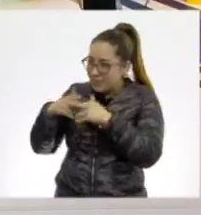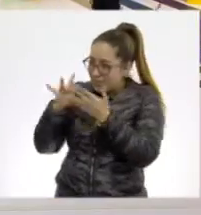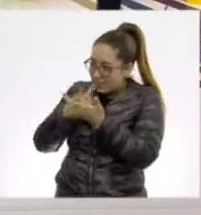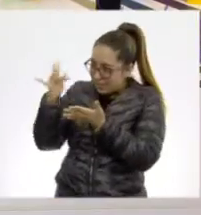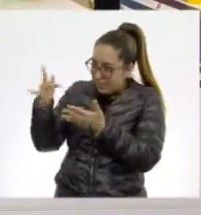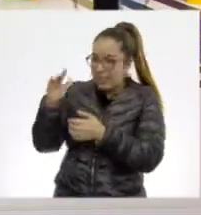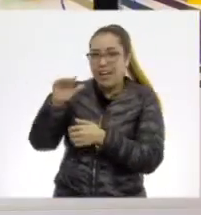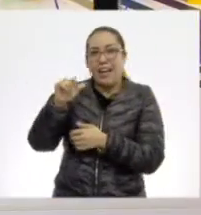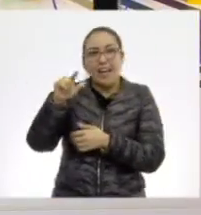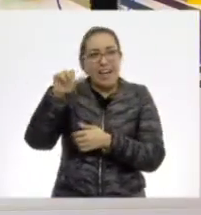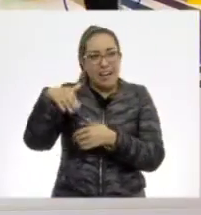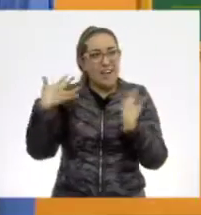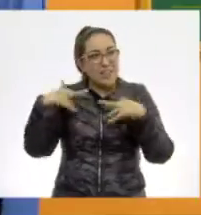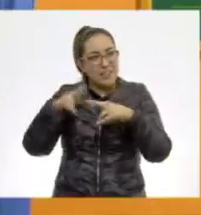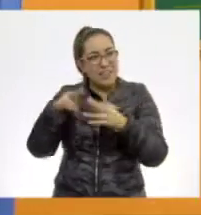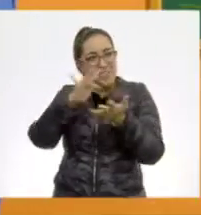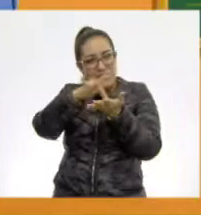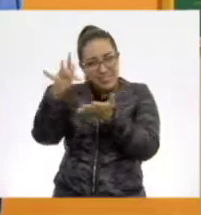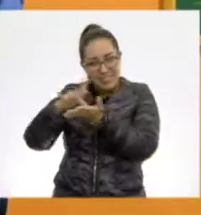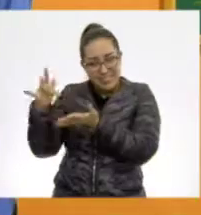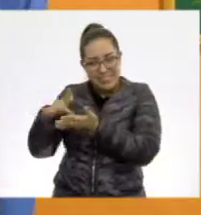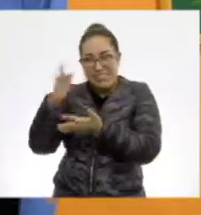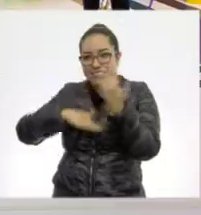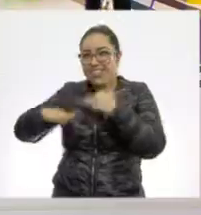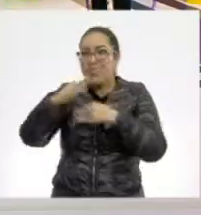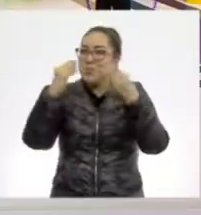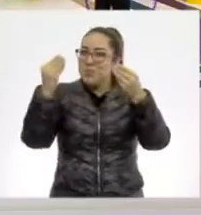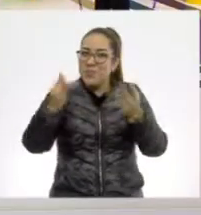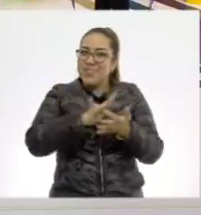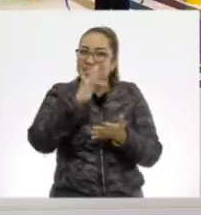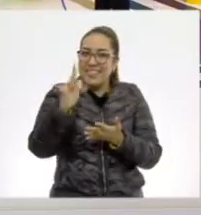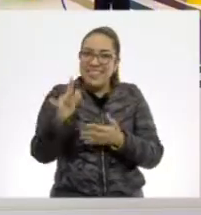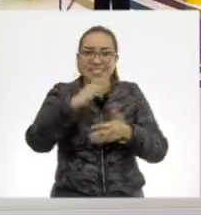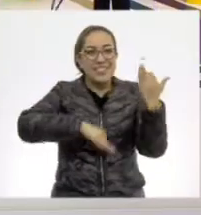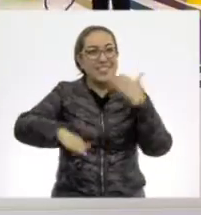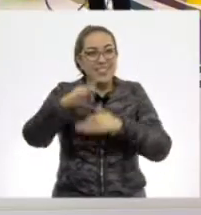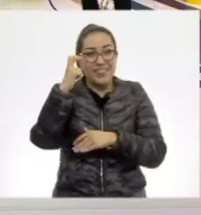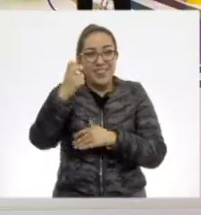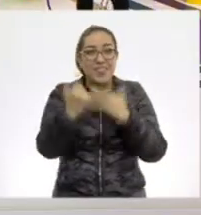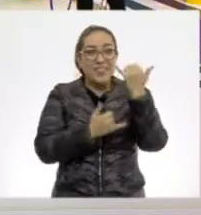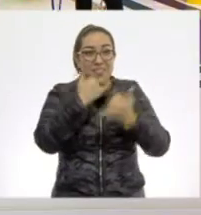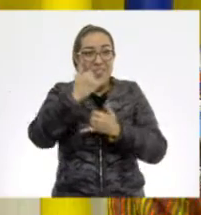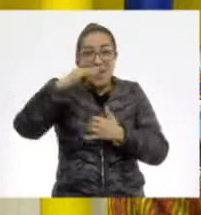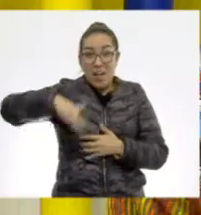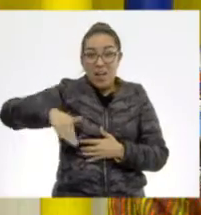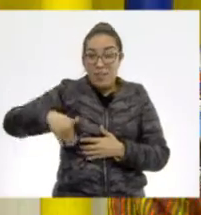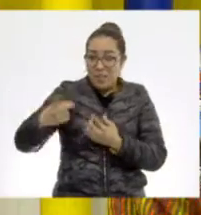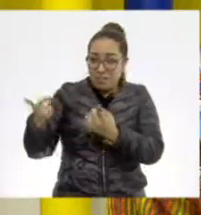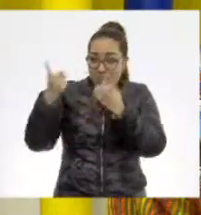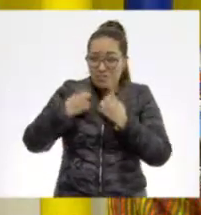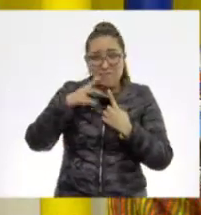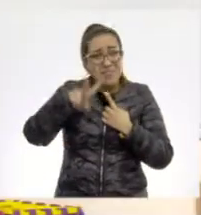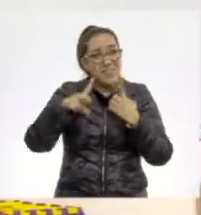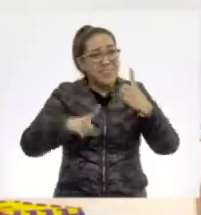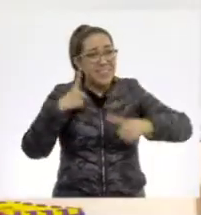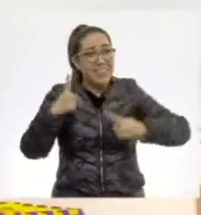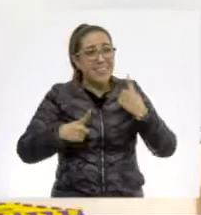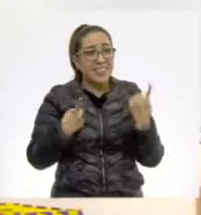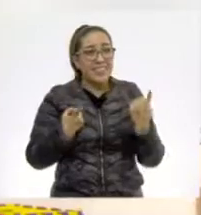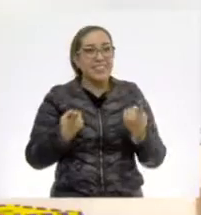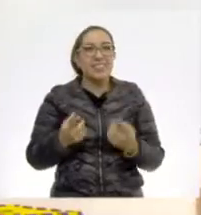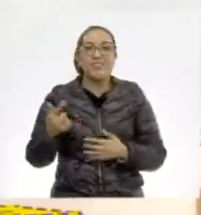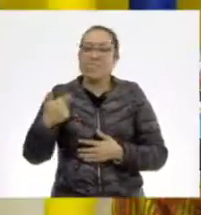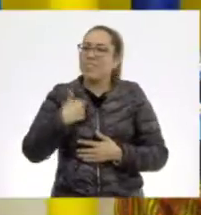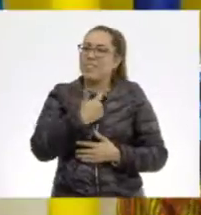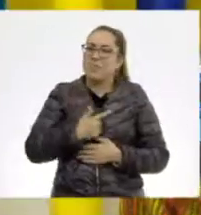por acompañarnos. Por visitarnos, Maestro Alan. Maestro Lalo, muchas gracias por todos estos juegos que nos acaba de dar, que fueron muy divertidos. Gracias, igual. A